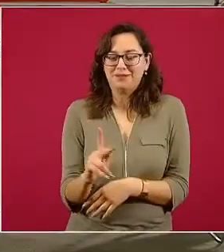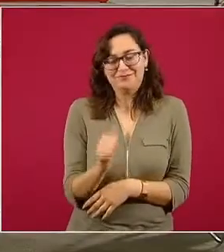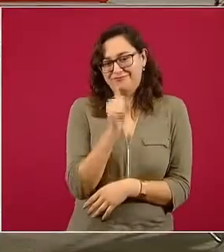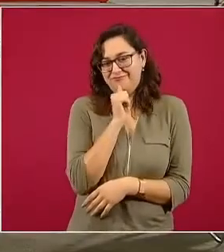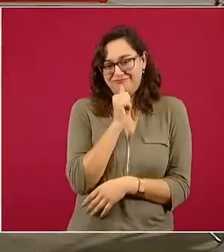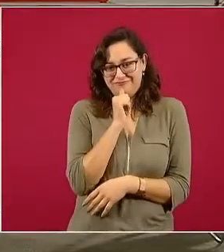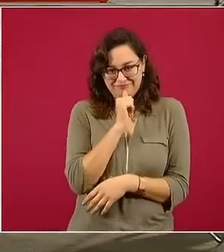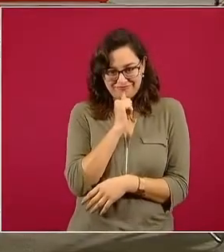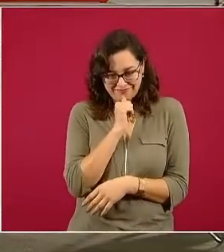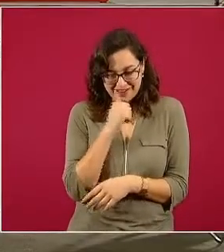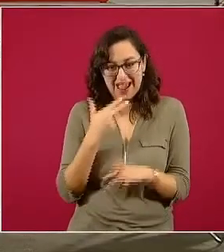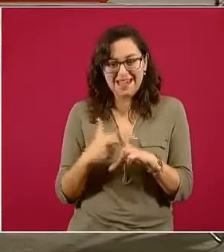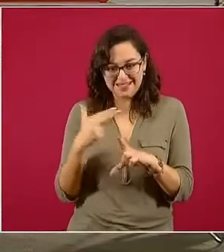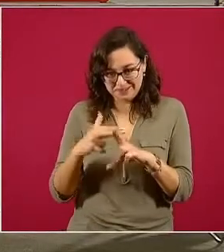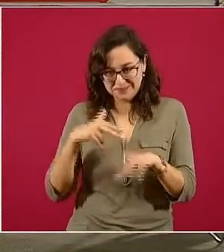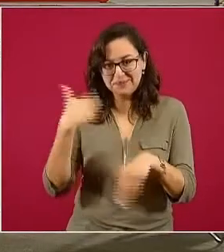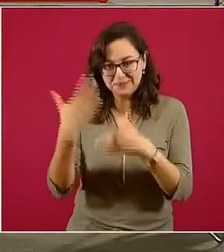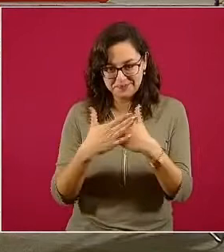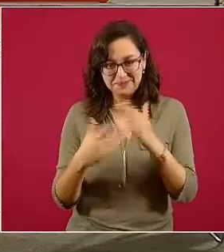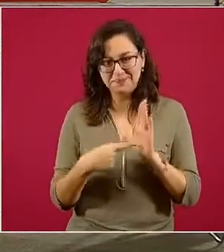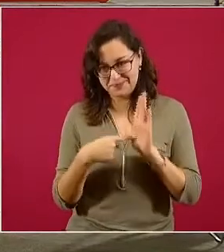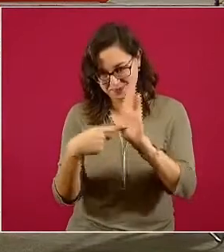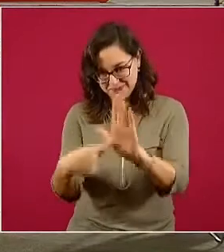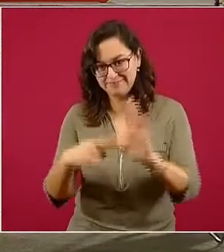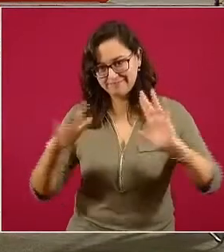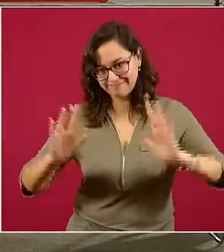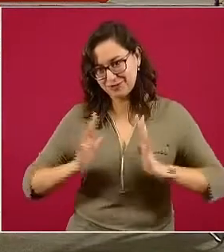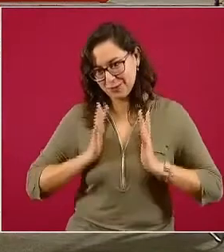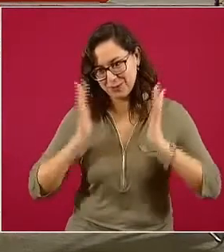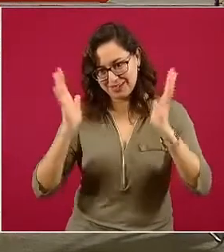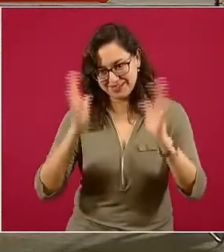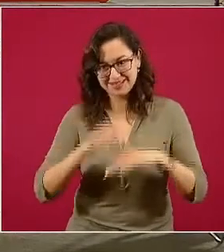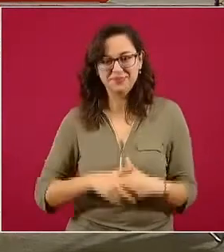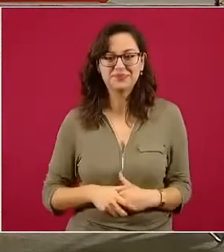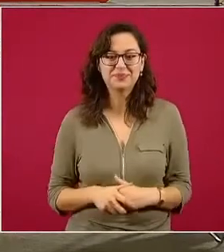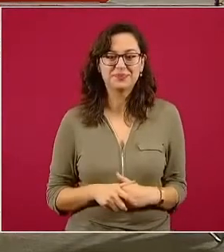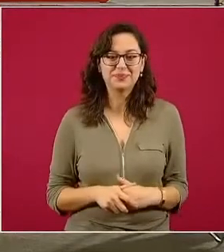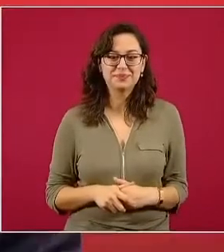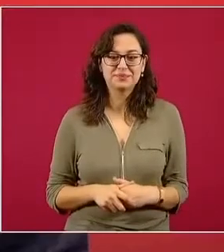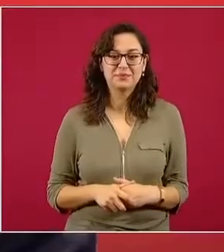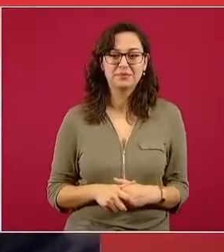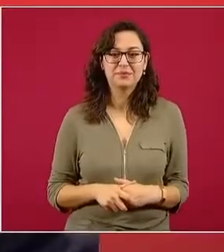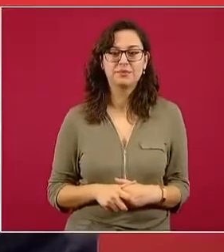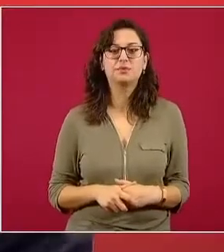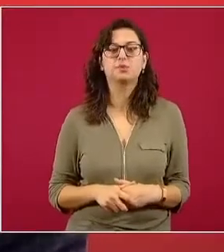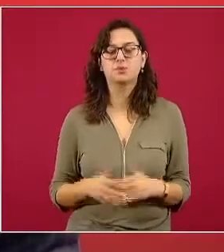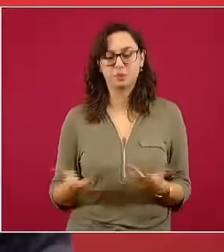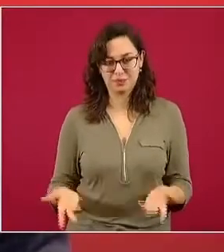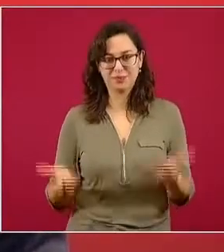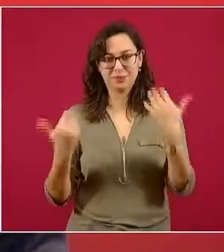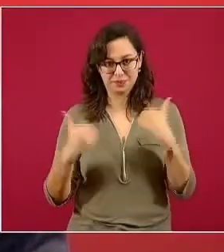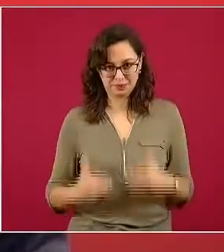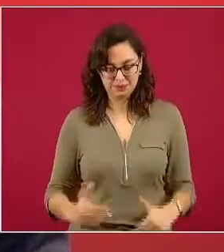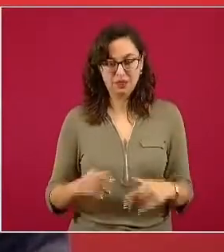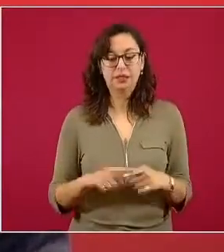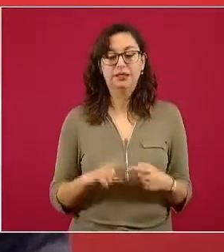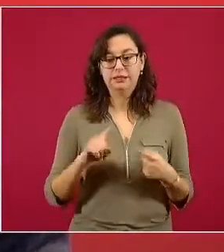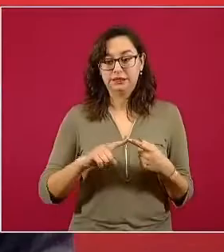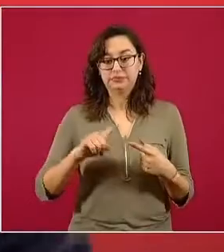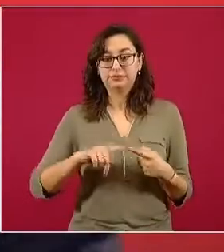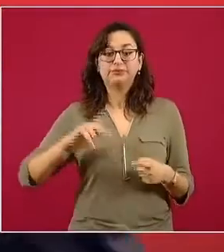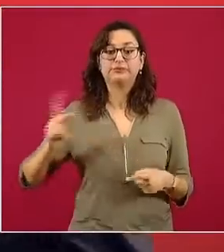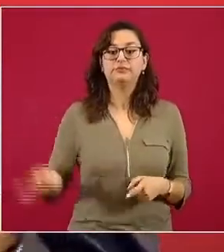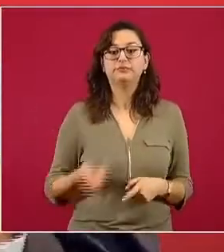podamos mostrarlo físicamente. Sobre la primera pregunta, también para que quede claro en